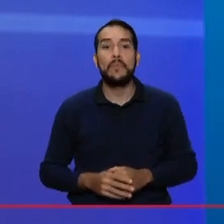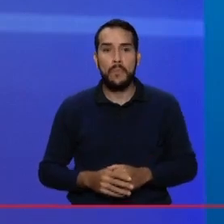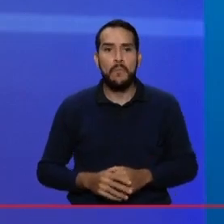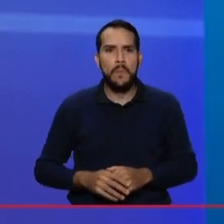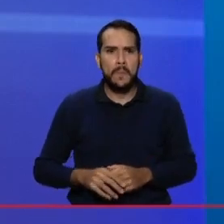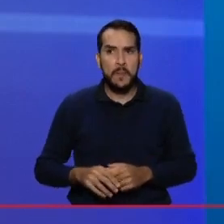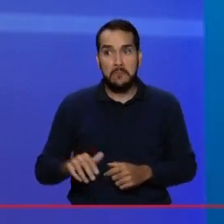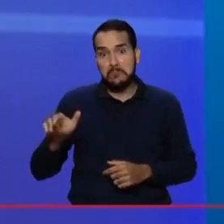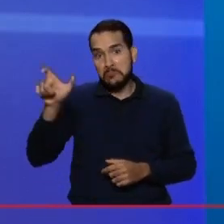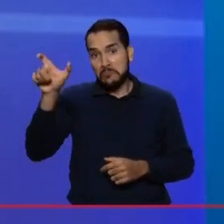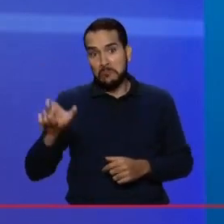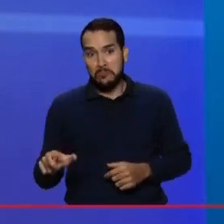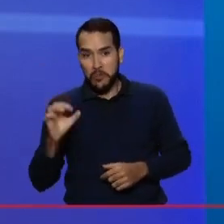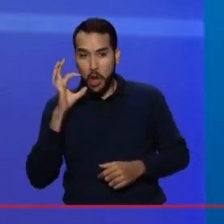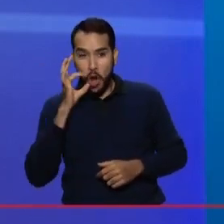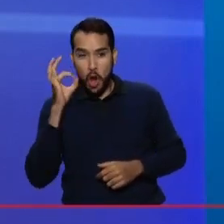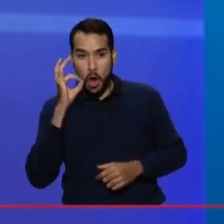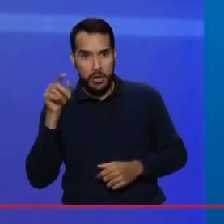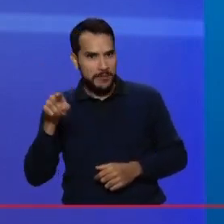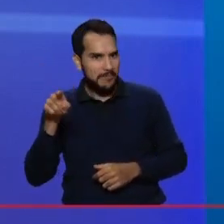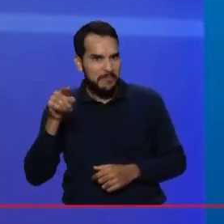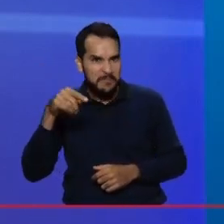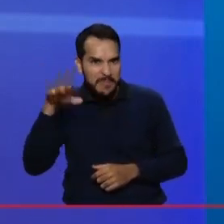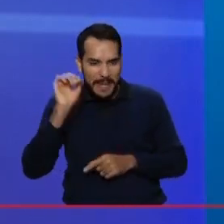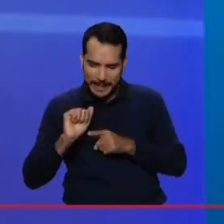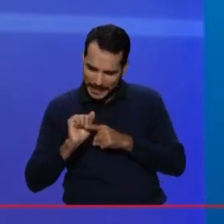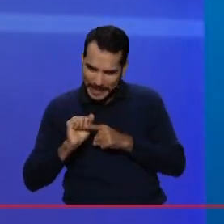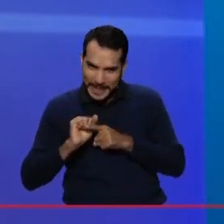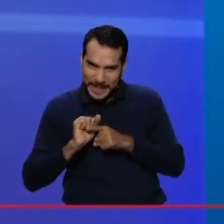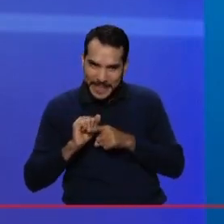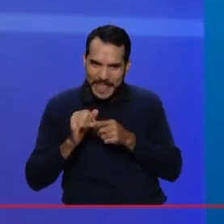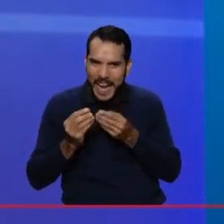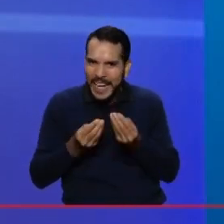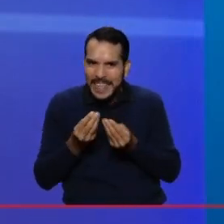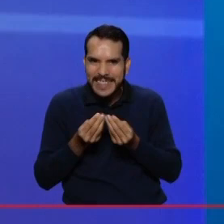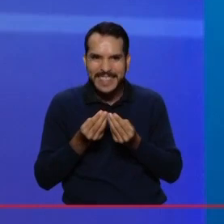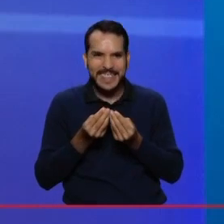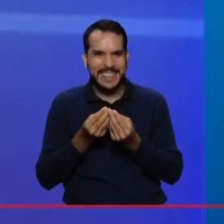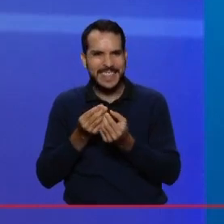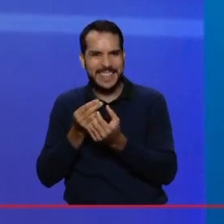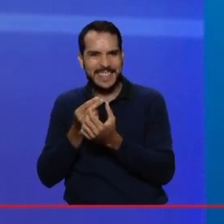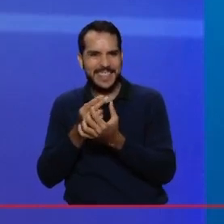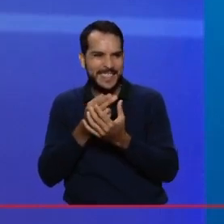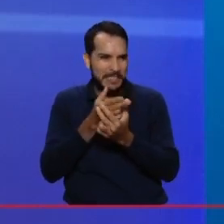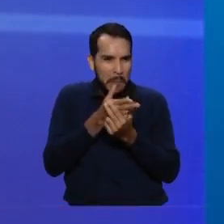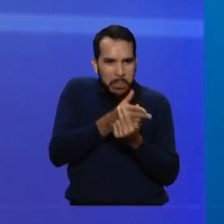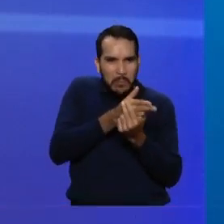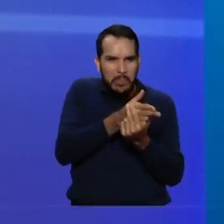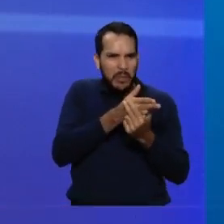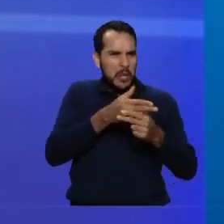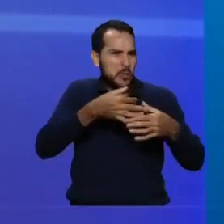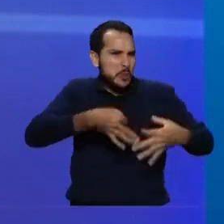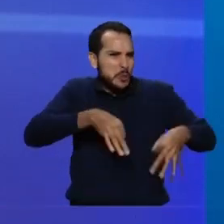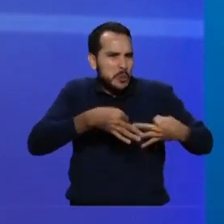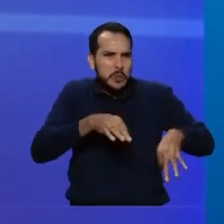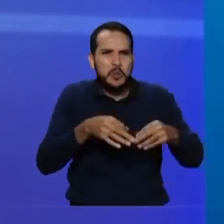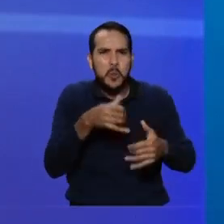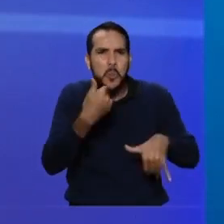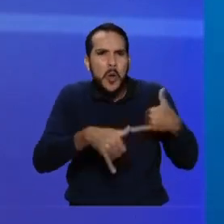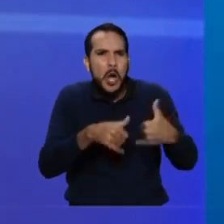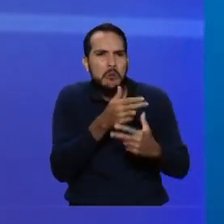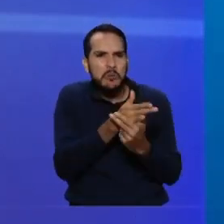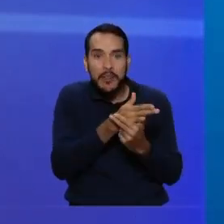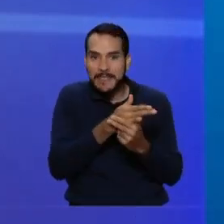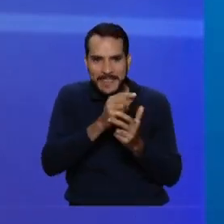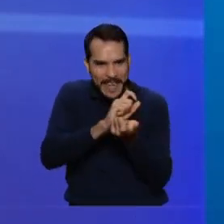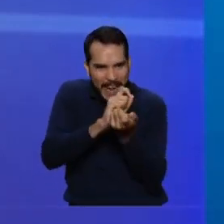Un hombre que se había especializado en convertir armas traumáticas en armas de fuego fue capturado en las últimas horas por las autoridades. Al momento